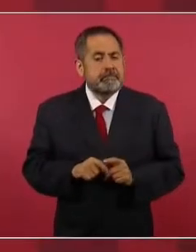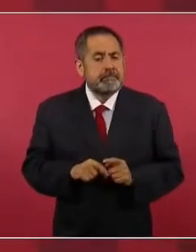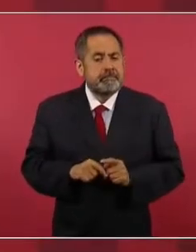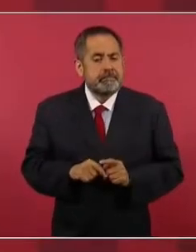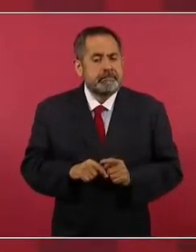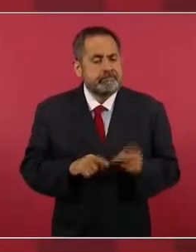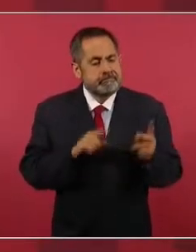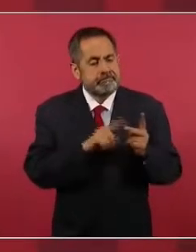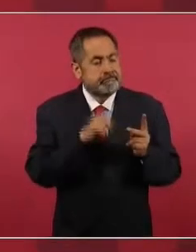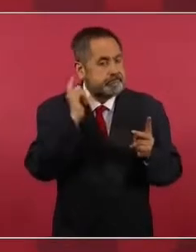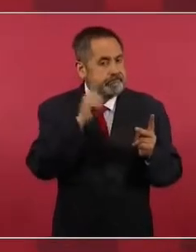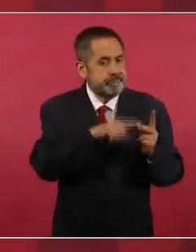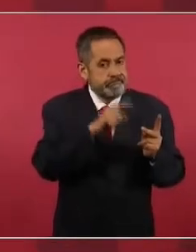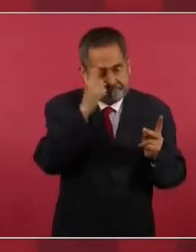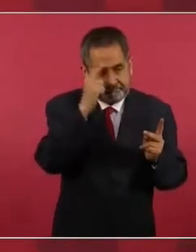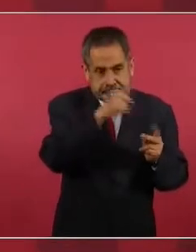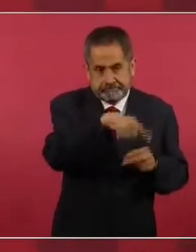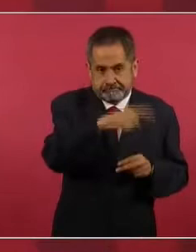vayan